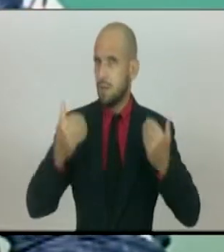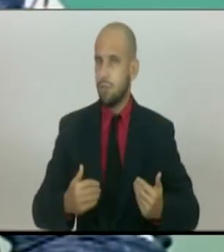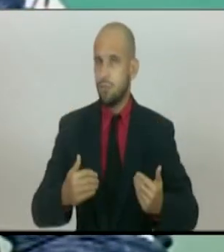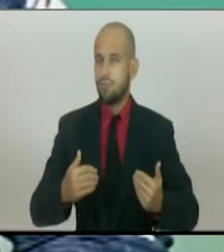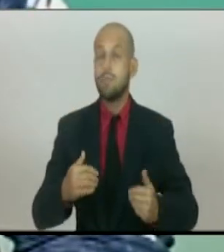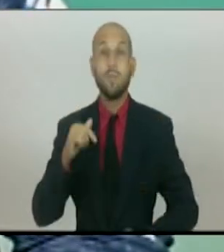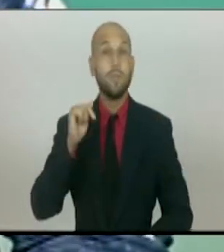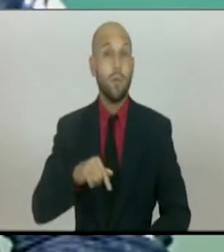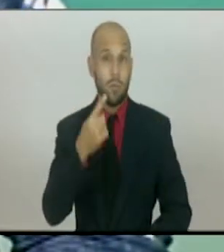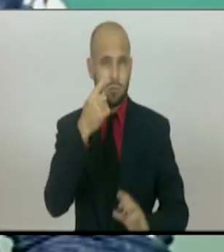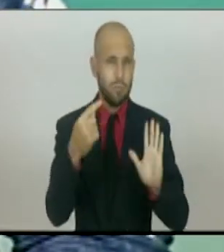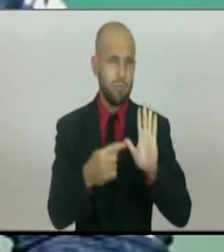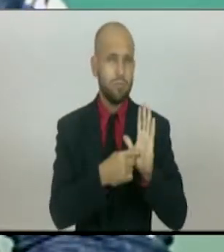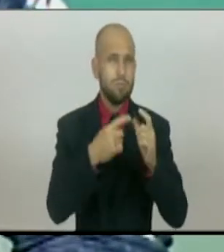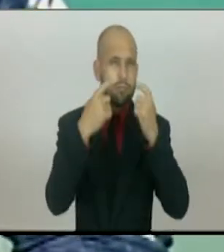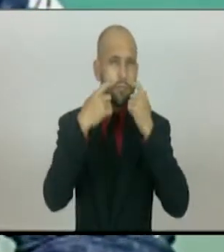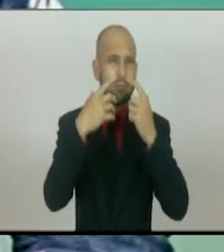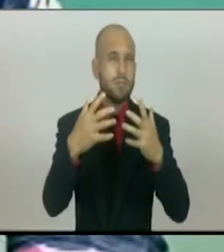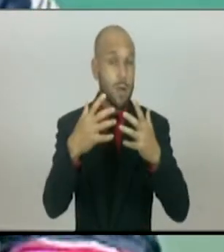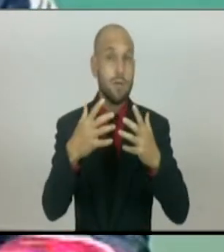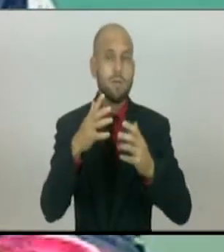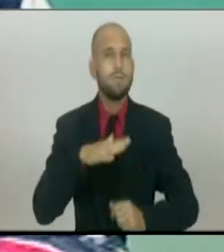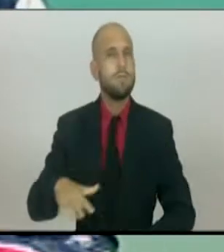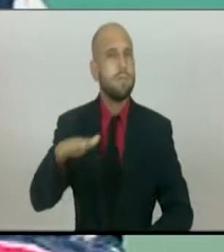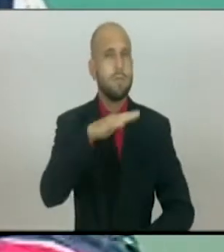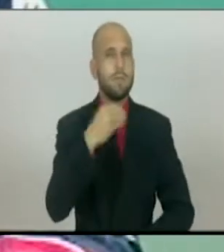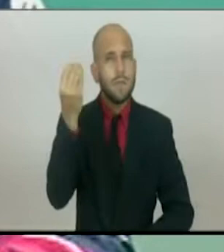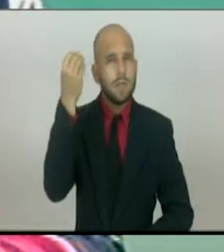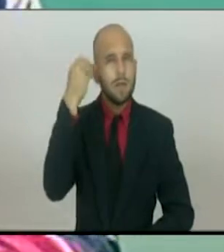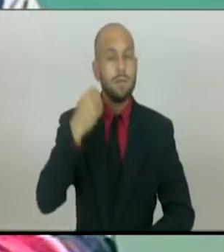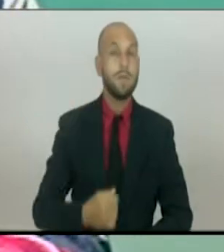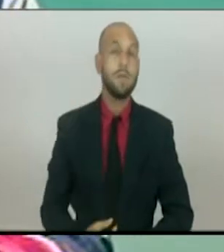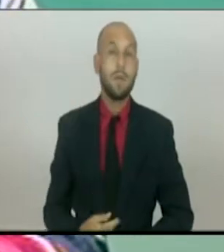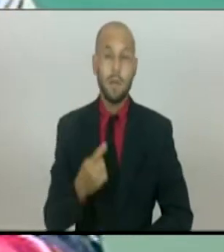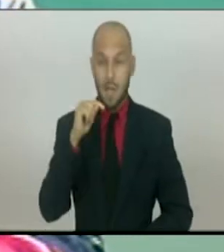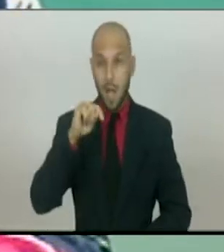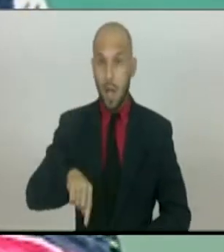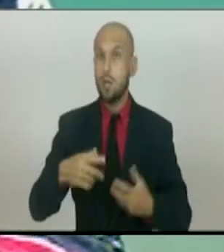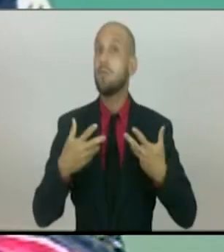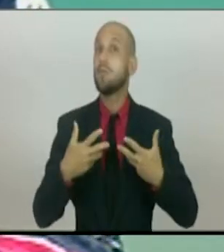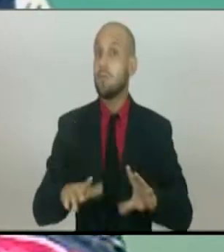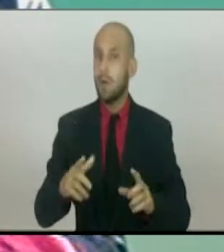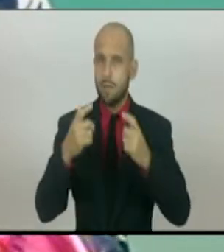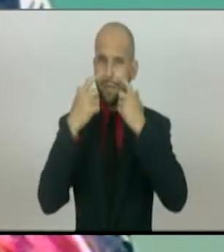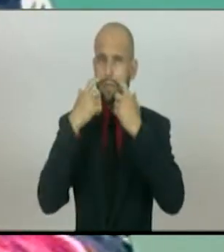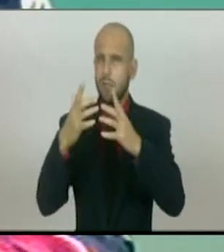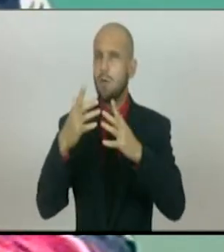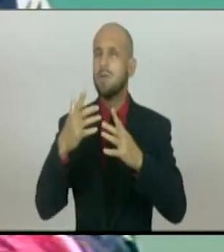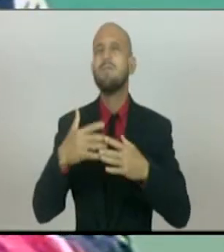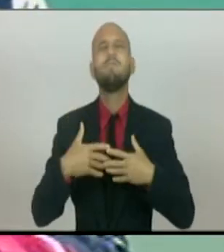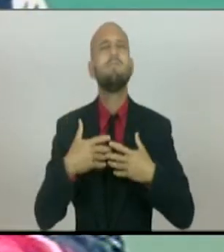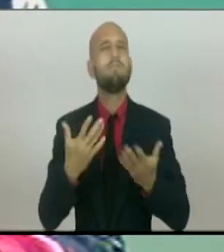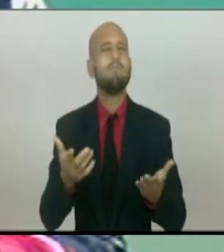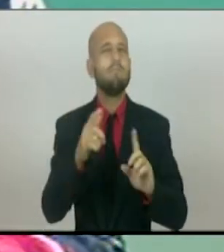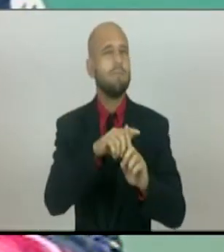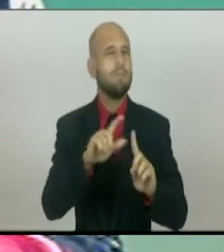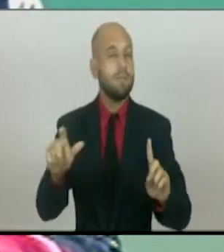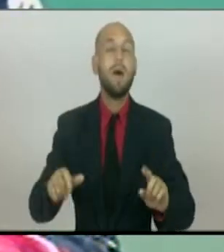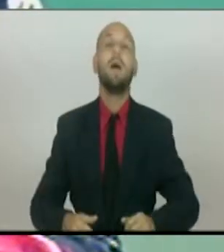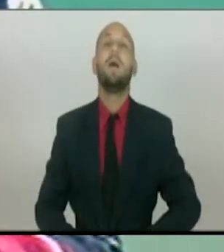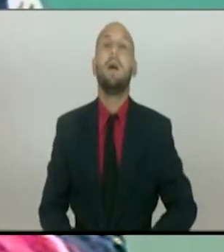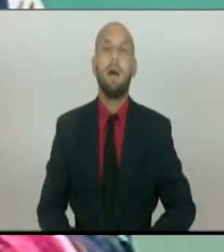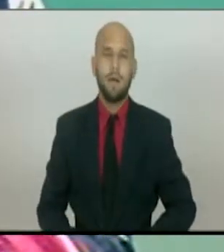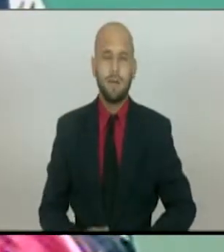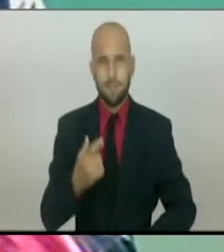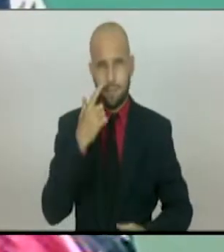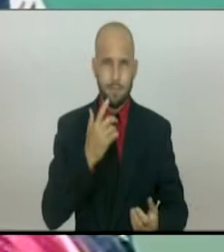asunto muy interesante, importante, pero sobre todo de mucha vigencia por estos días. El tema lo conoceremos a